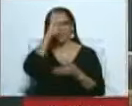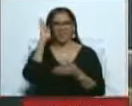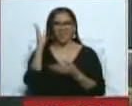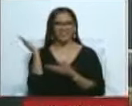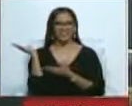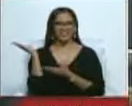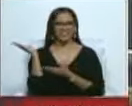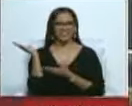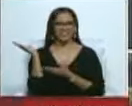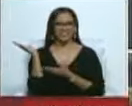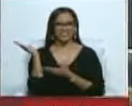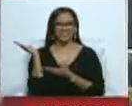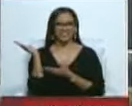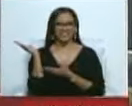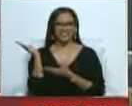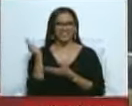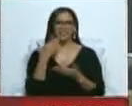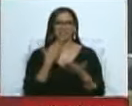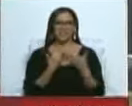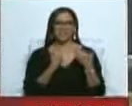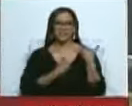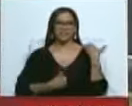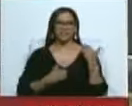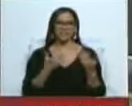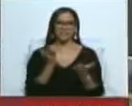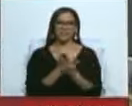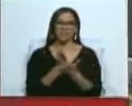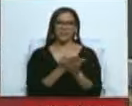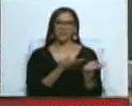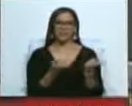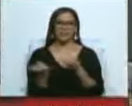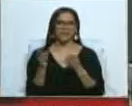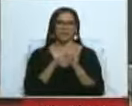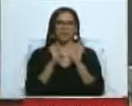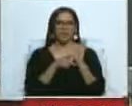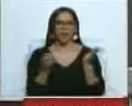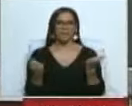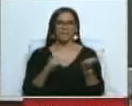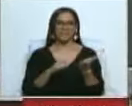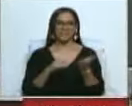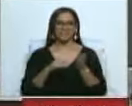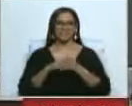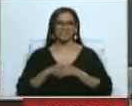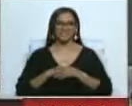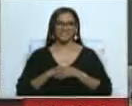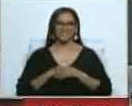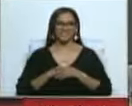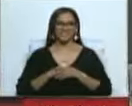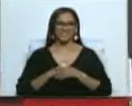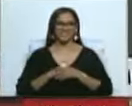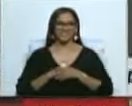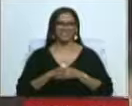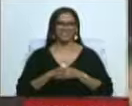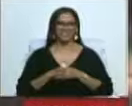Cabello. Gracias, presidente. Siempre bienvenido a su programa Con el Mazo Dando.